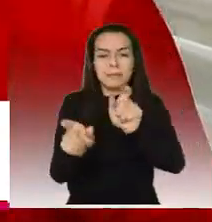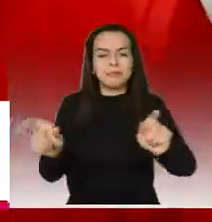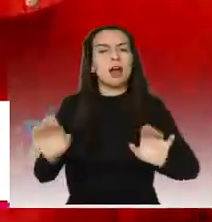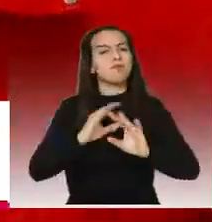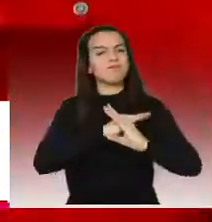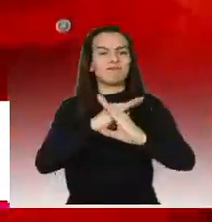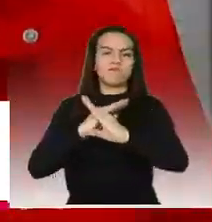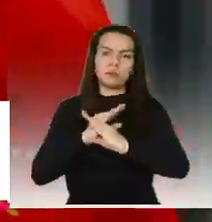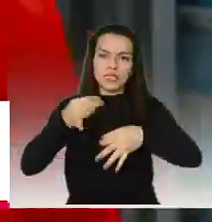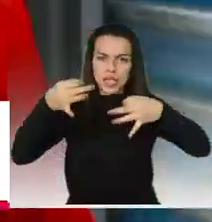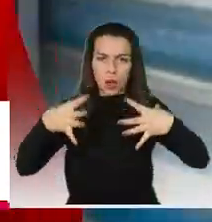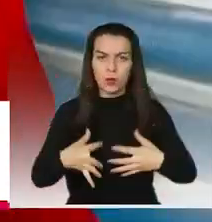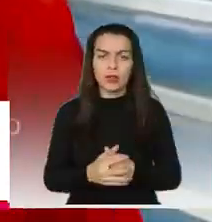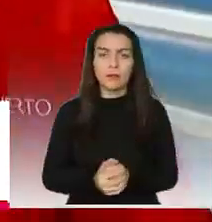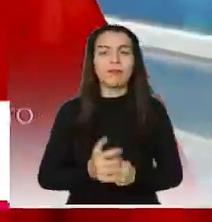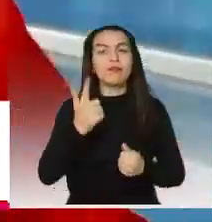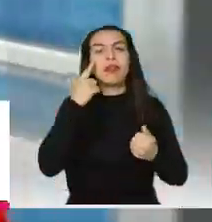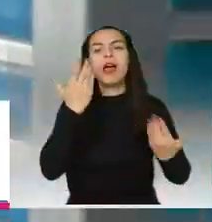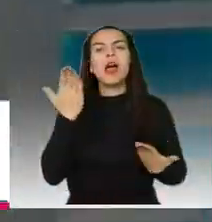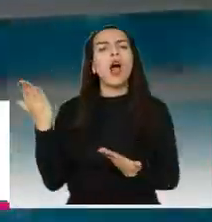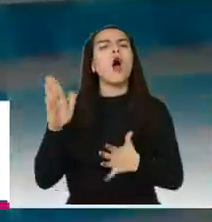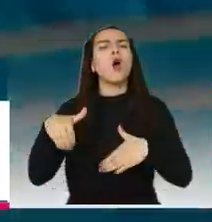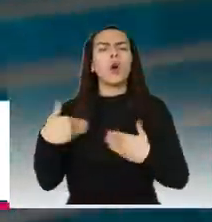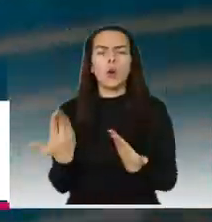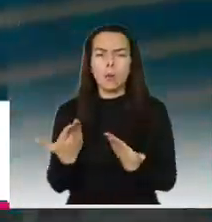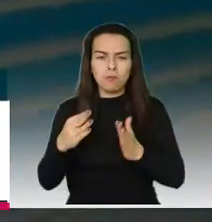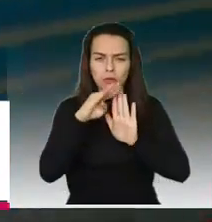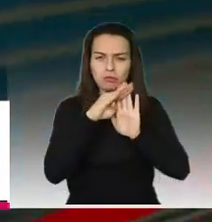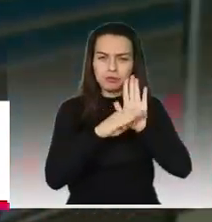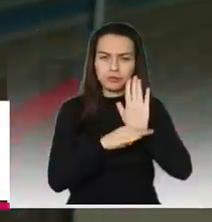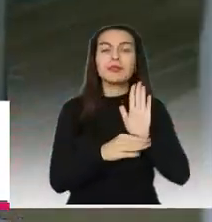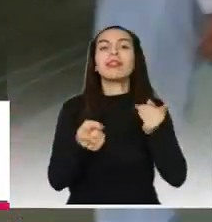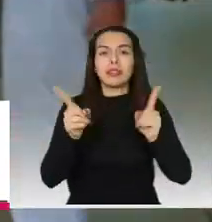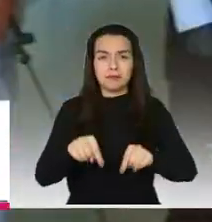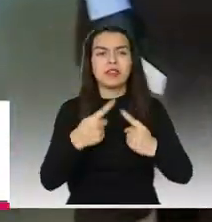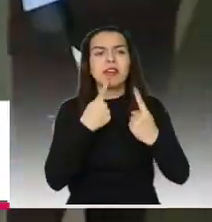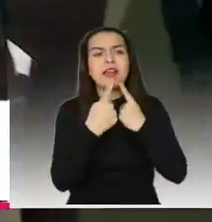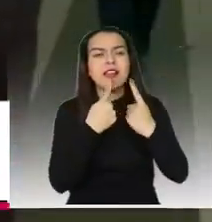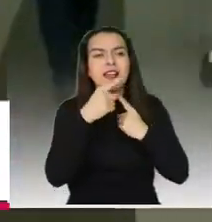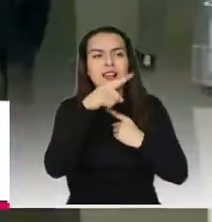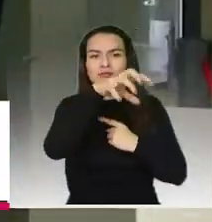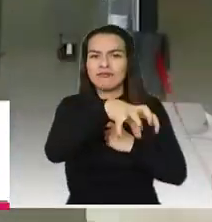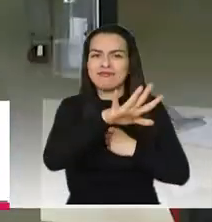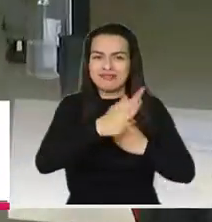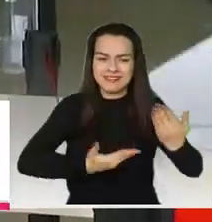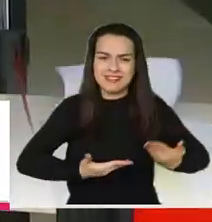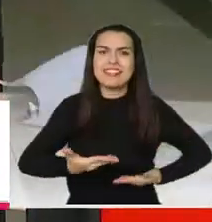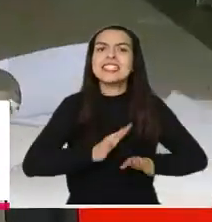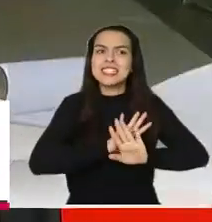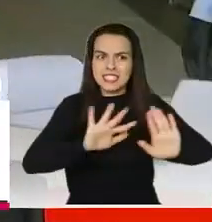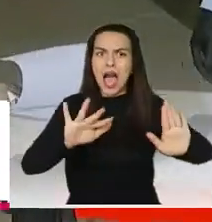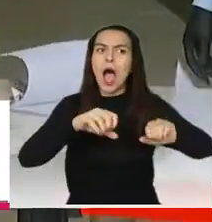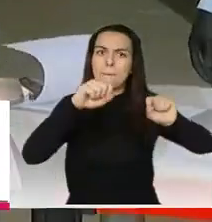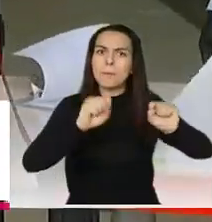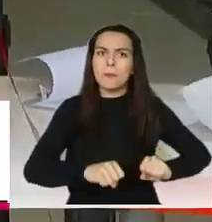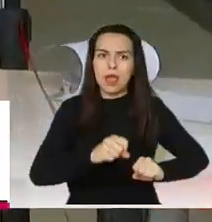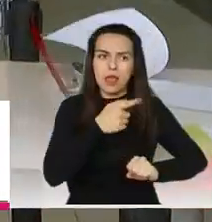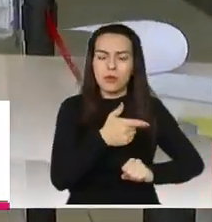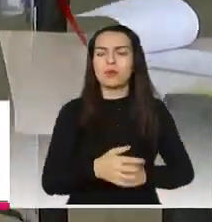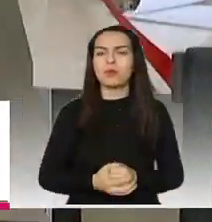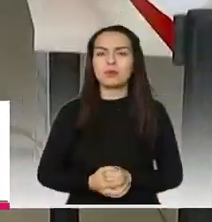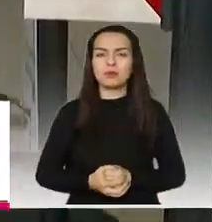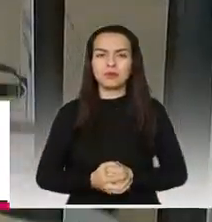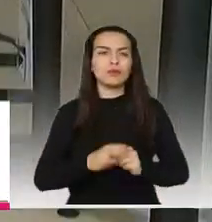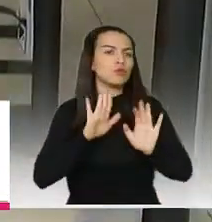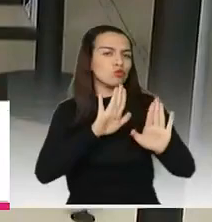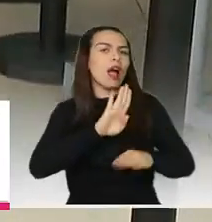mostrar todos los protocolos y vamos a hablar también con uno de los locales que obtuvo la autorización del centro comer de la alcaldía mayor. Muy bien,